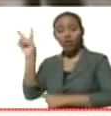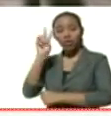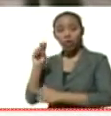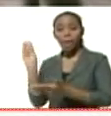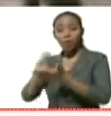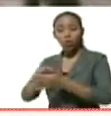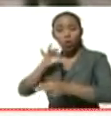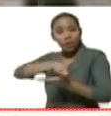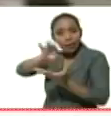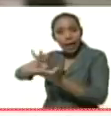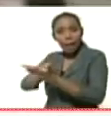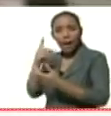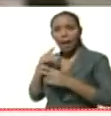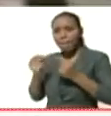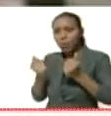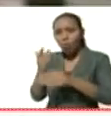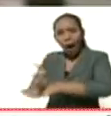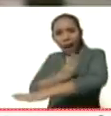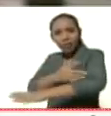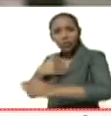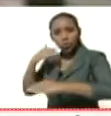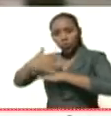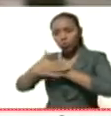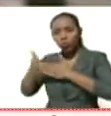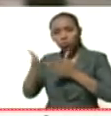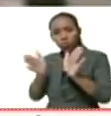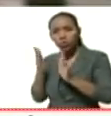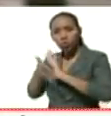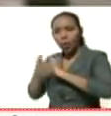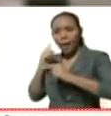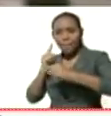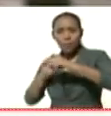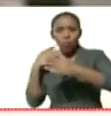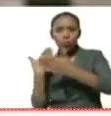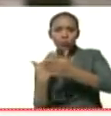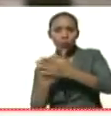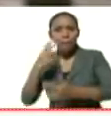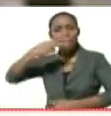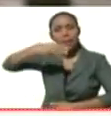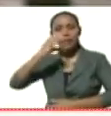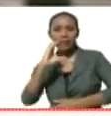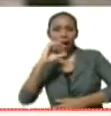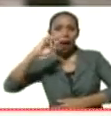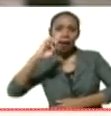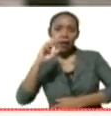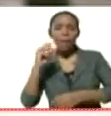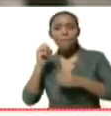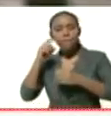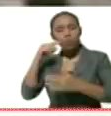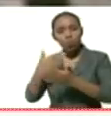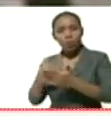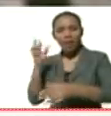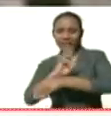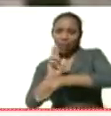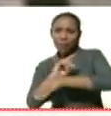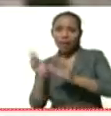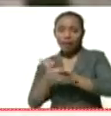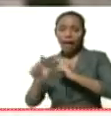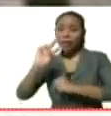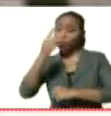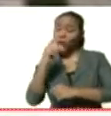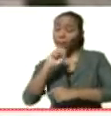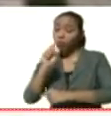sus estrategias para el despistaje de los casos con las pruebas PCR y las pruebas rápidas. La segunda